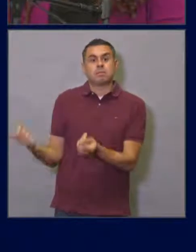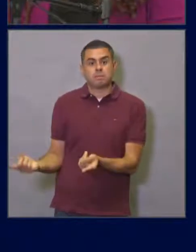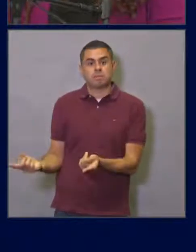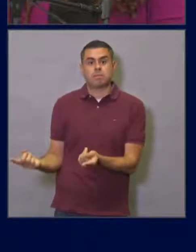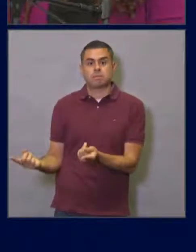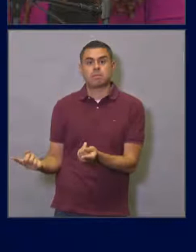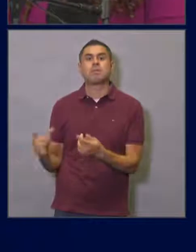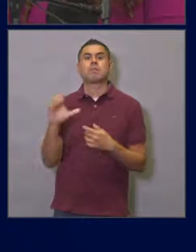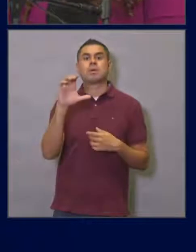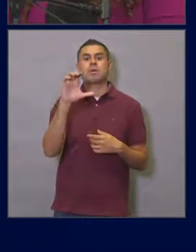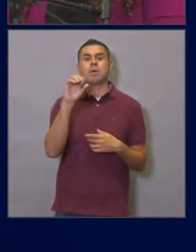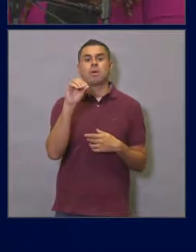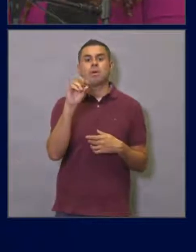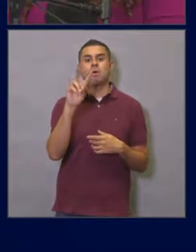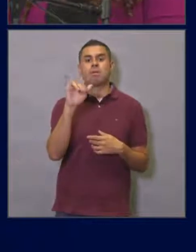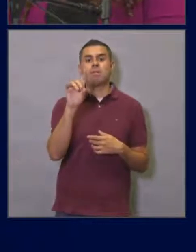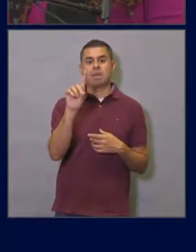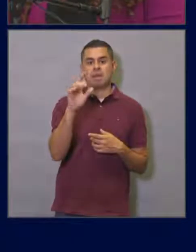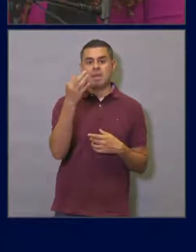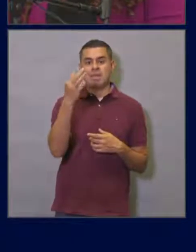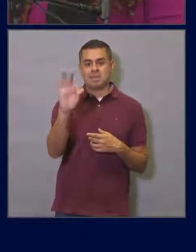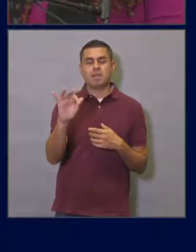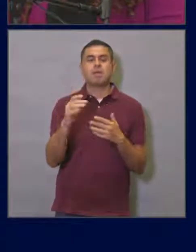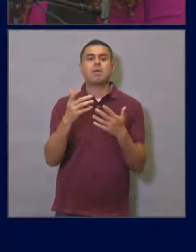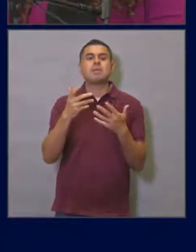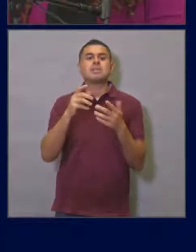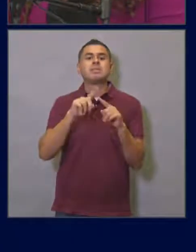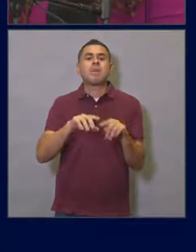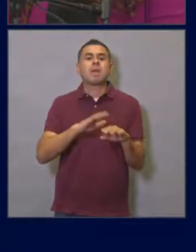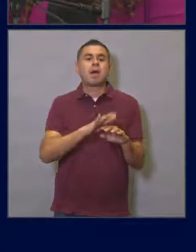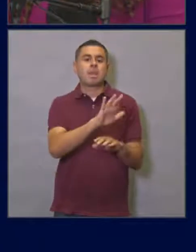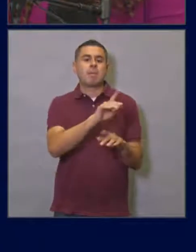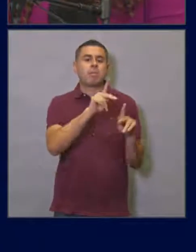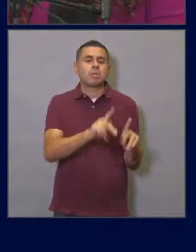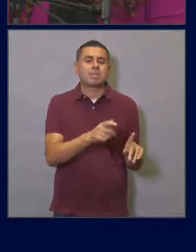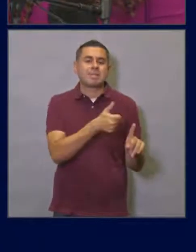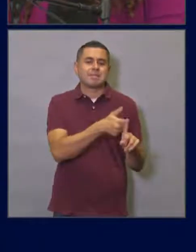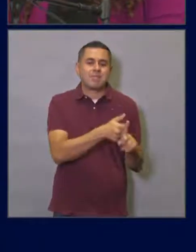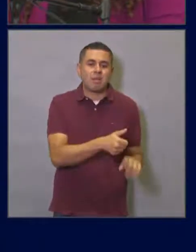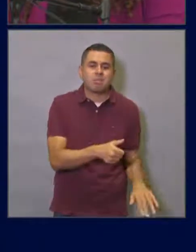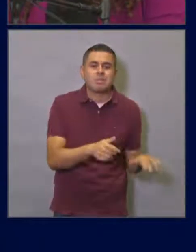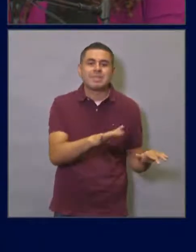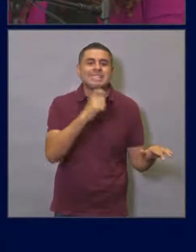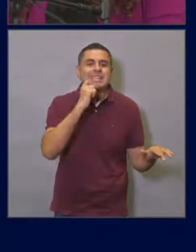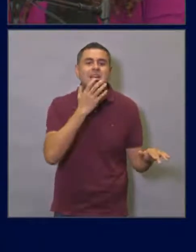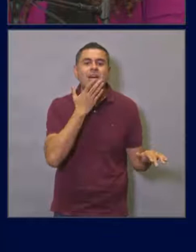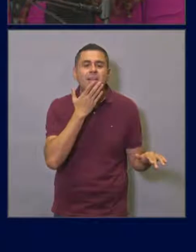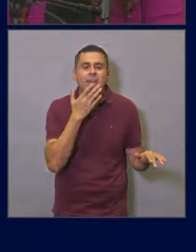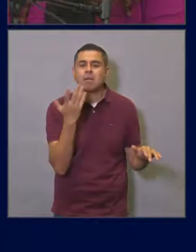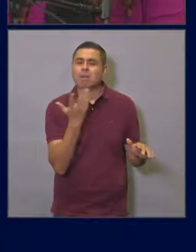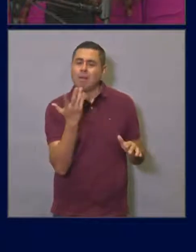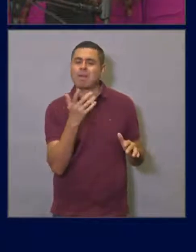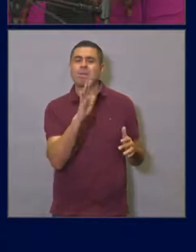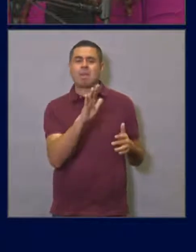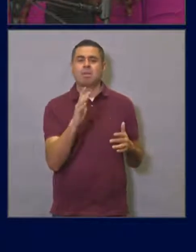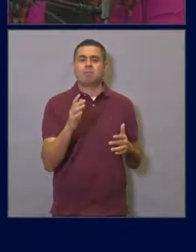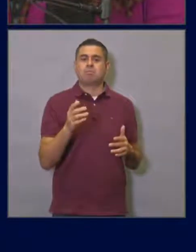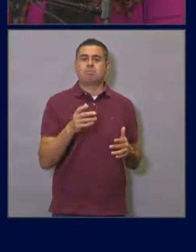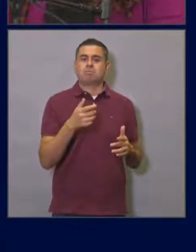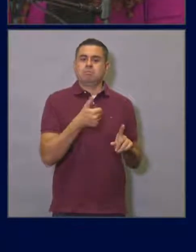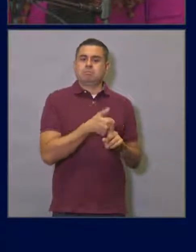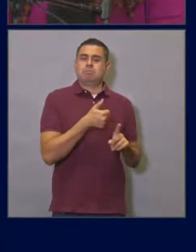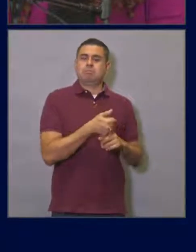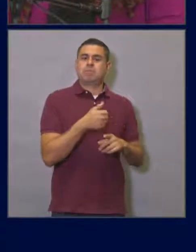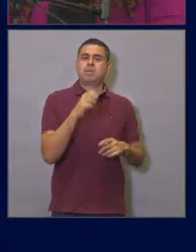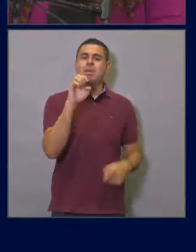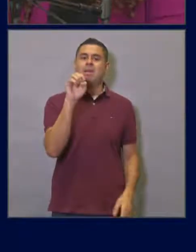de COVID-19 por raza y etnicidad. Estas líneas de tendencia muestran que con el tiempo nuestros casos